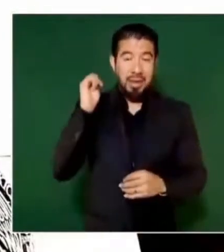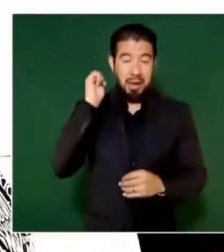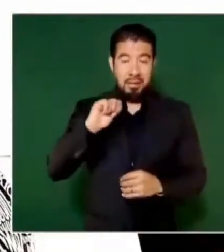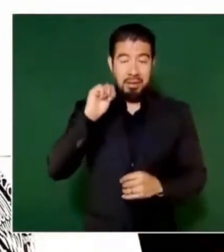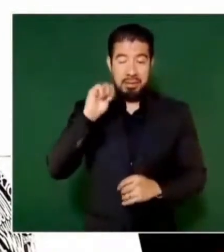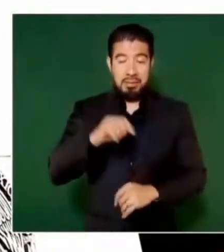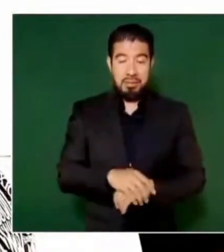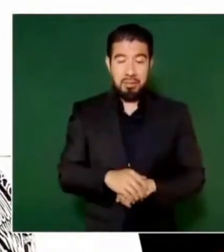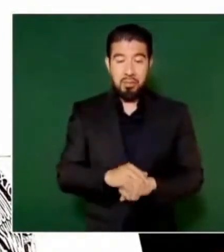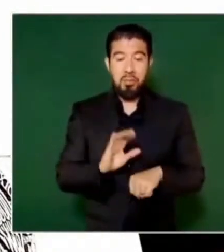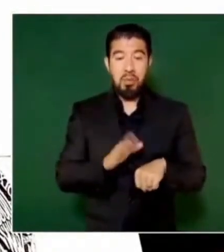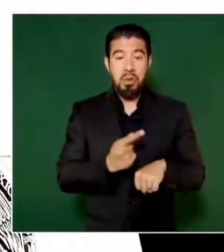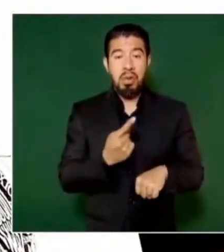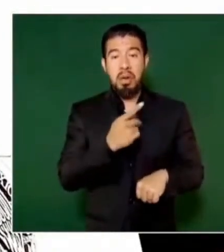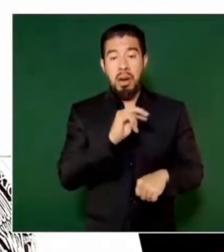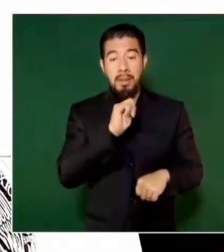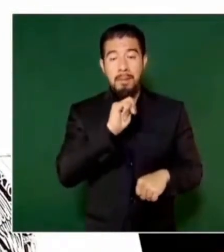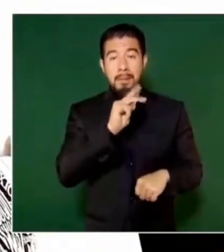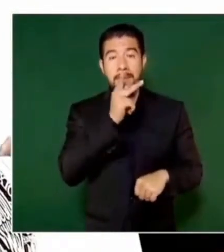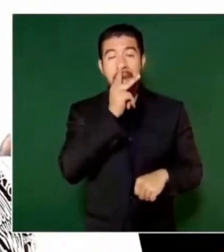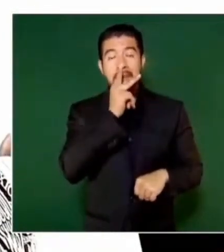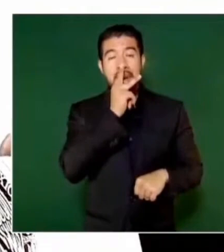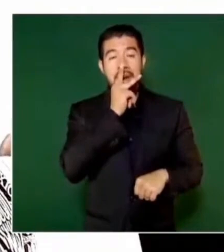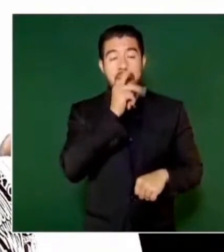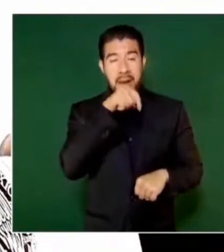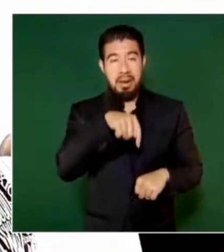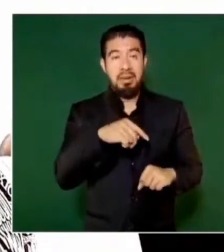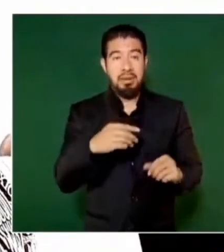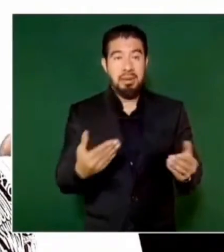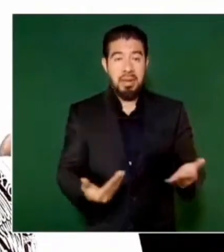porque su papá era de Tabasco.